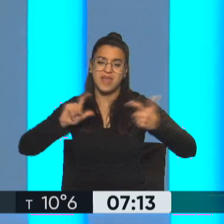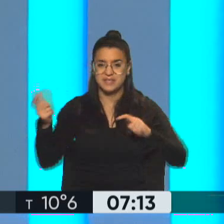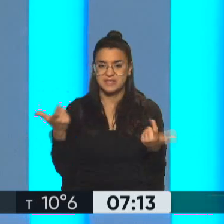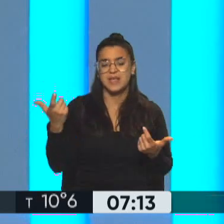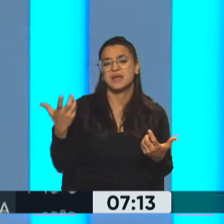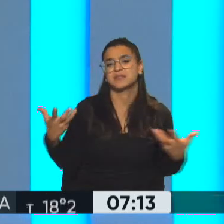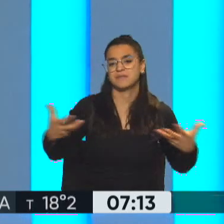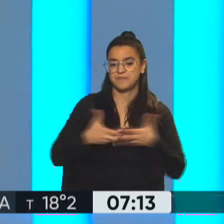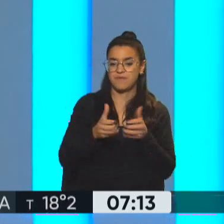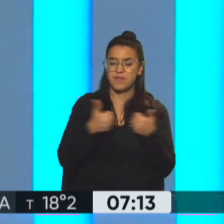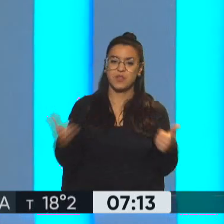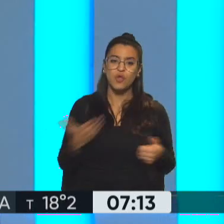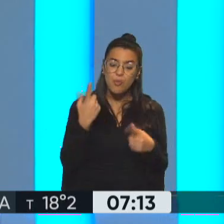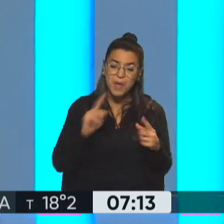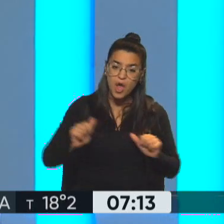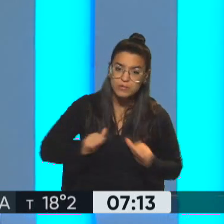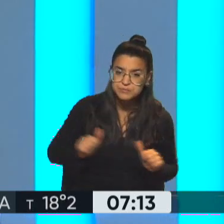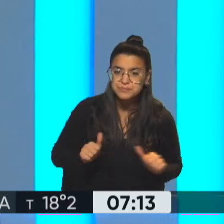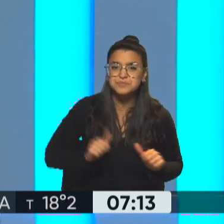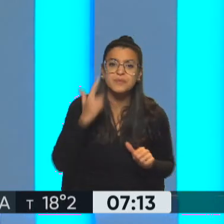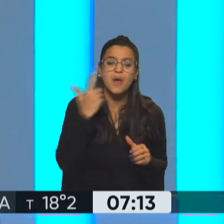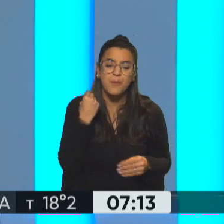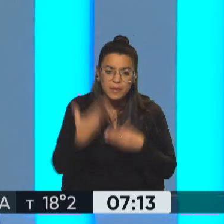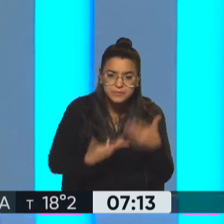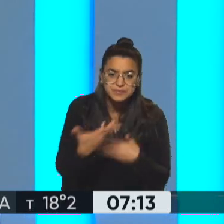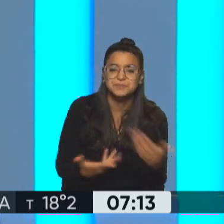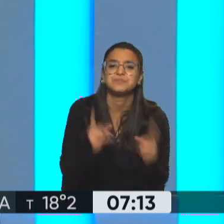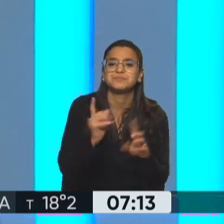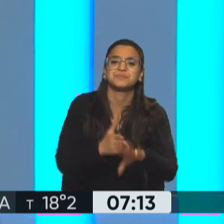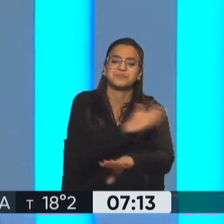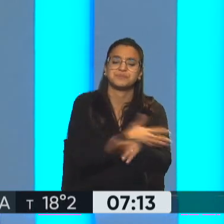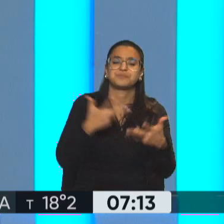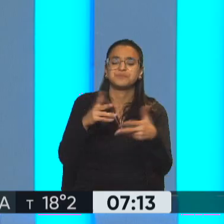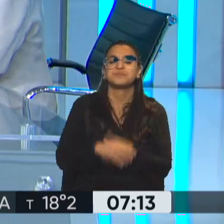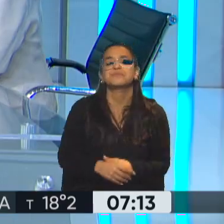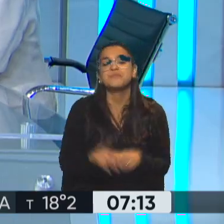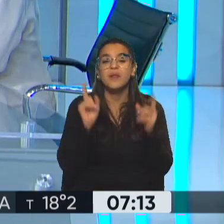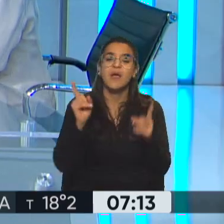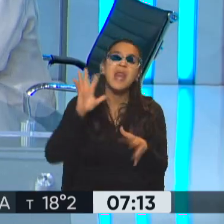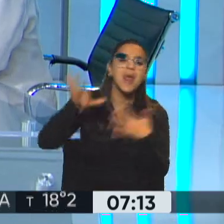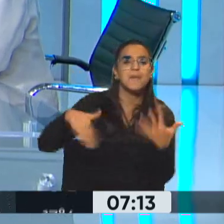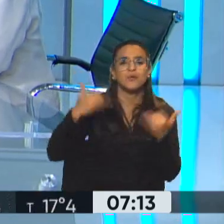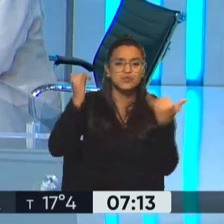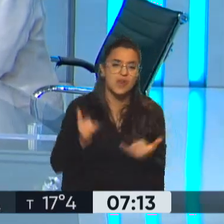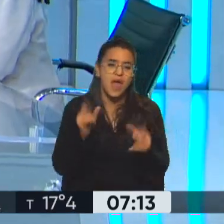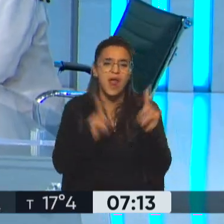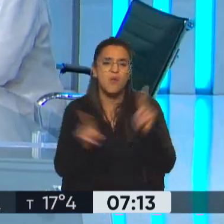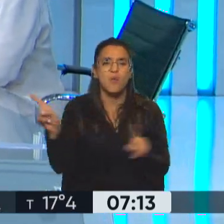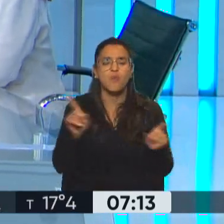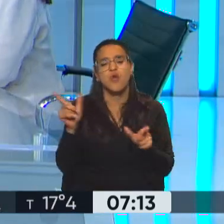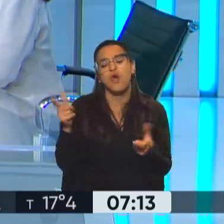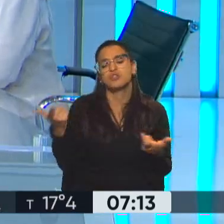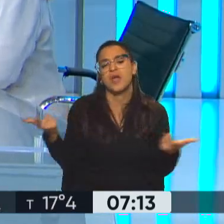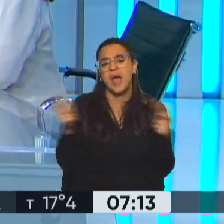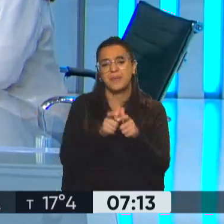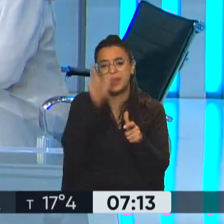todos pero bueno con toda la expectativa depositada en lo que señalaba más al principio y hubo repercusiones pero de algunos de los integrantes del gabinete nacional